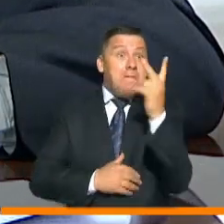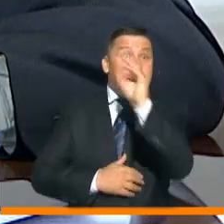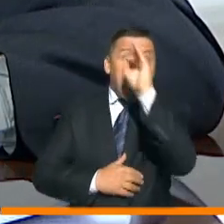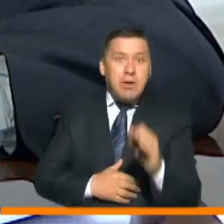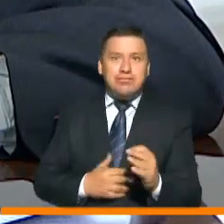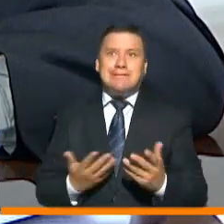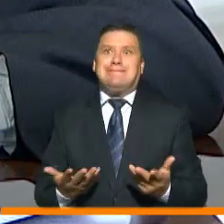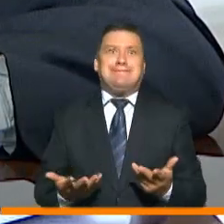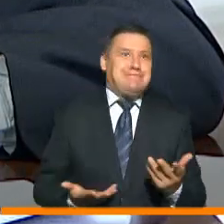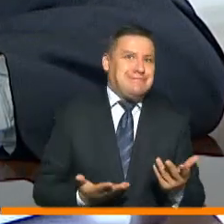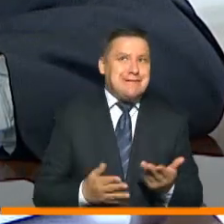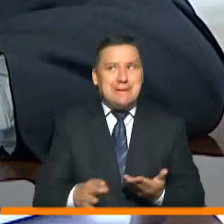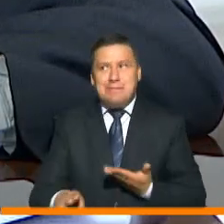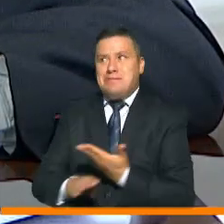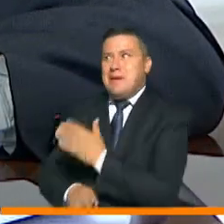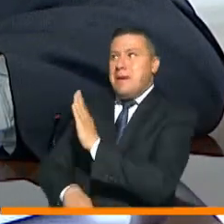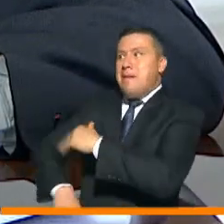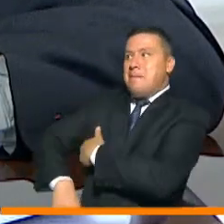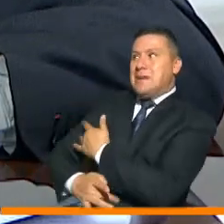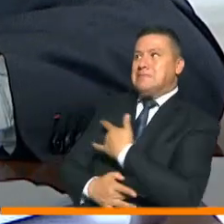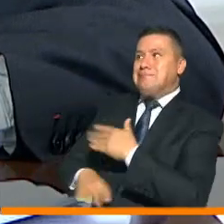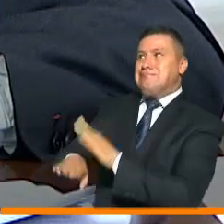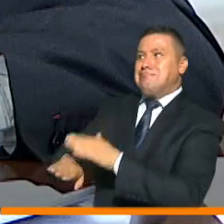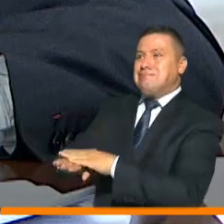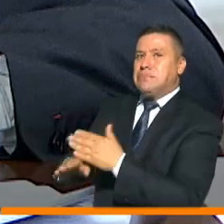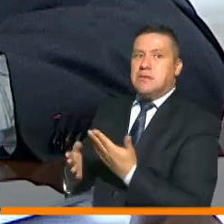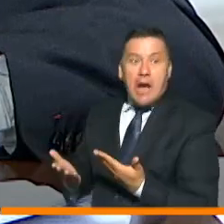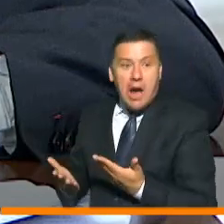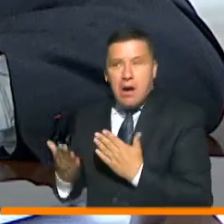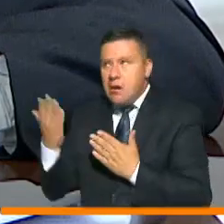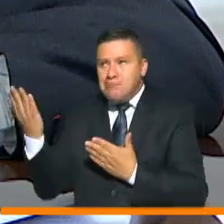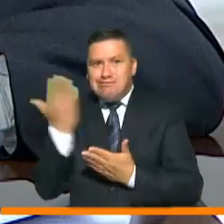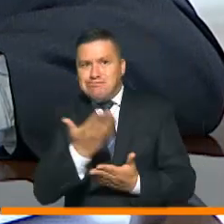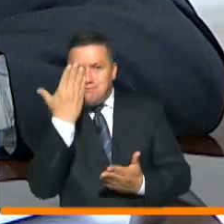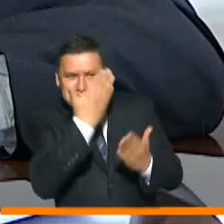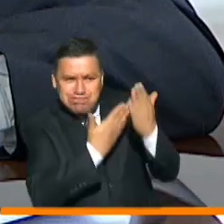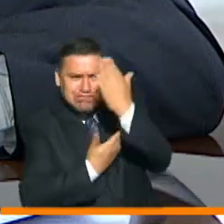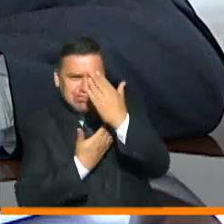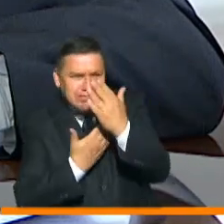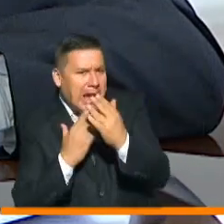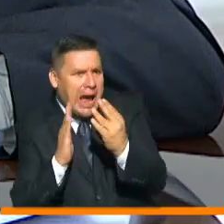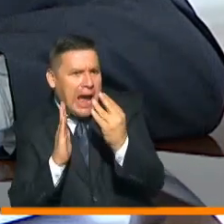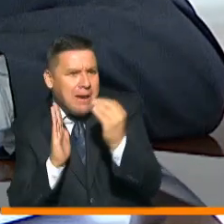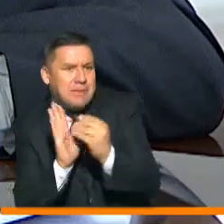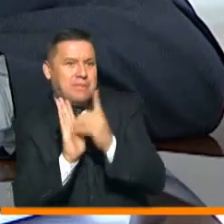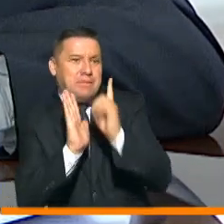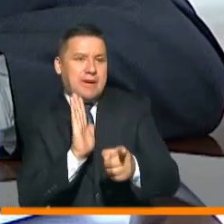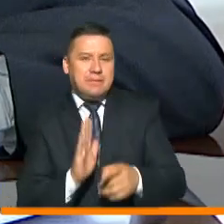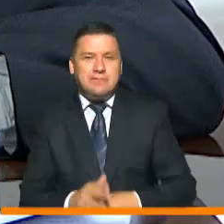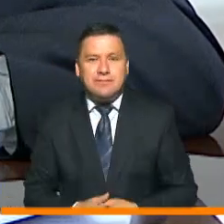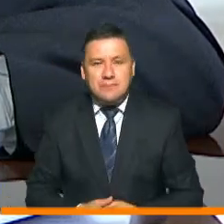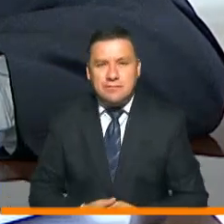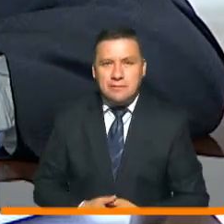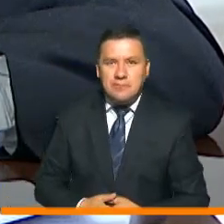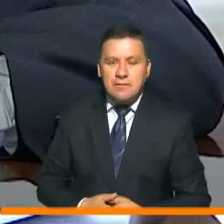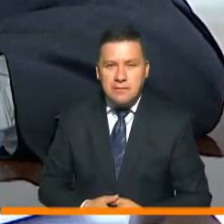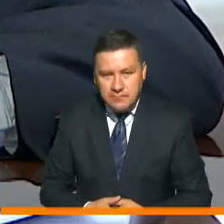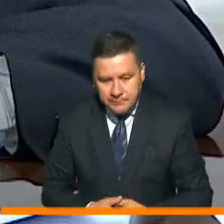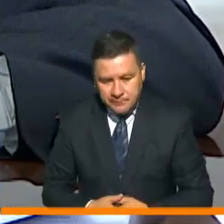20%, podrá solicitar al Ministerio de Salud la evaluación de medidas especiales.